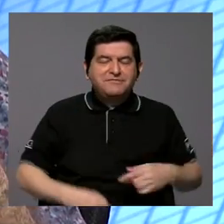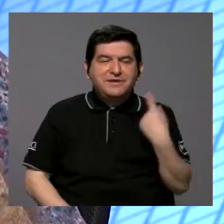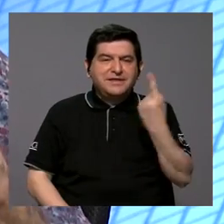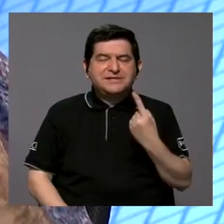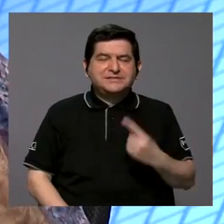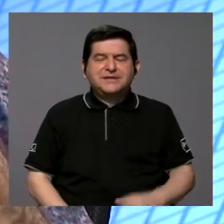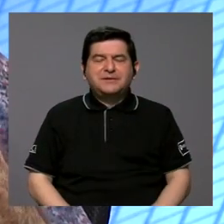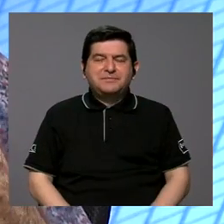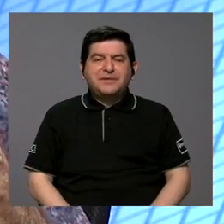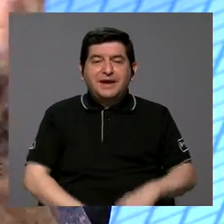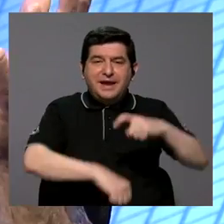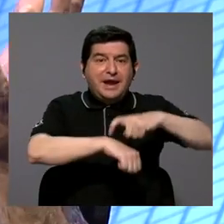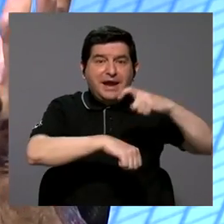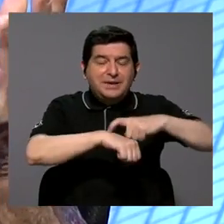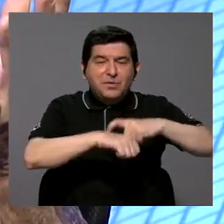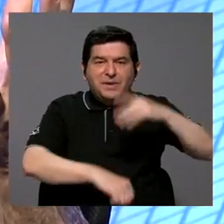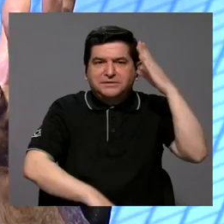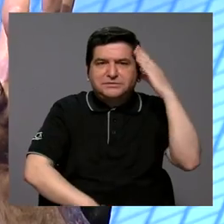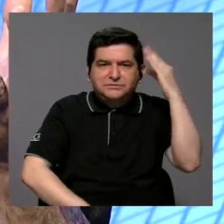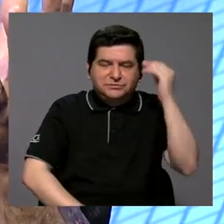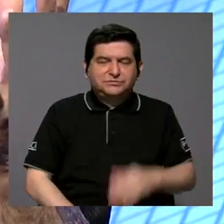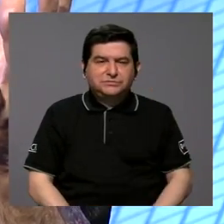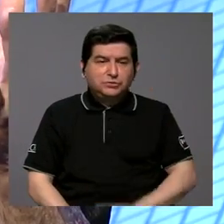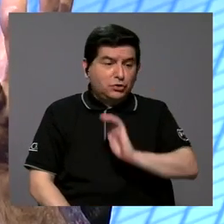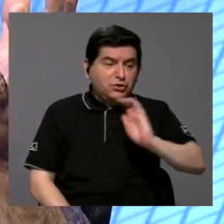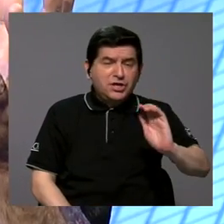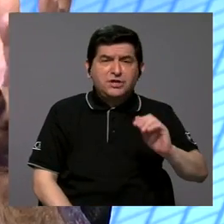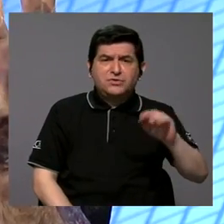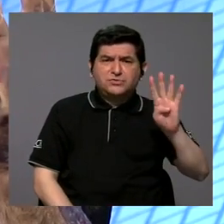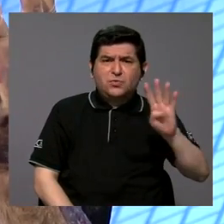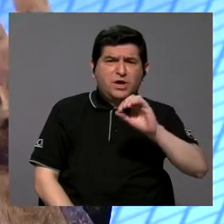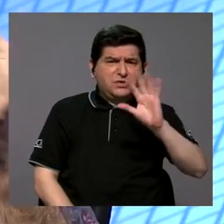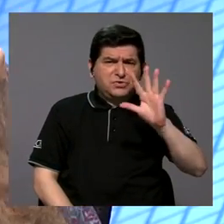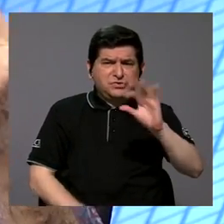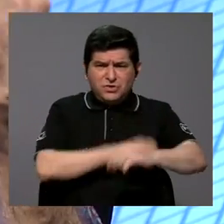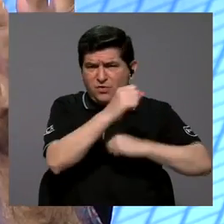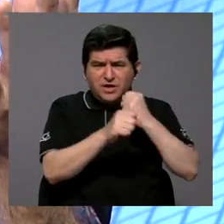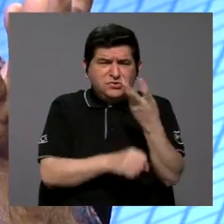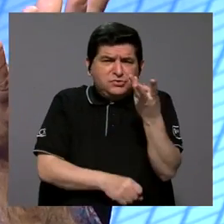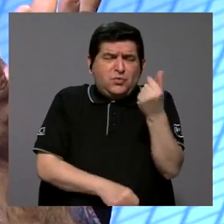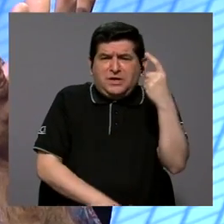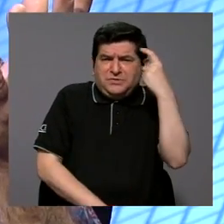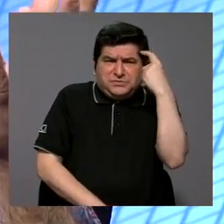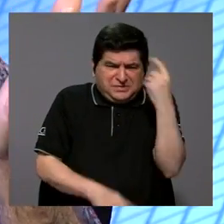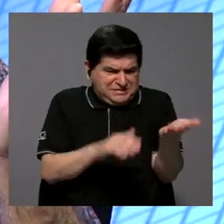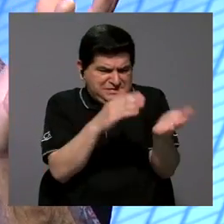¿ves? Porque ¿cuántos niños a los 4 o 5 años piensan de la